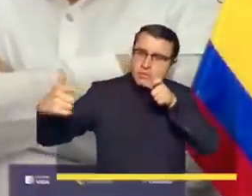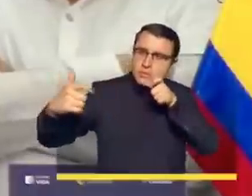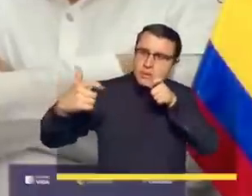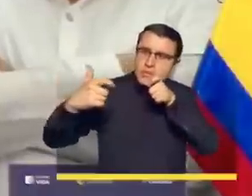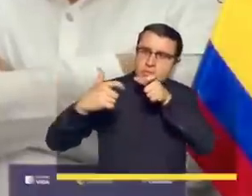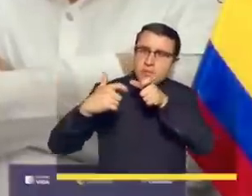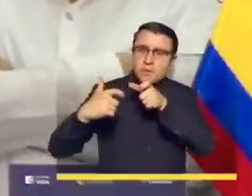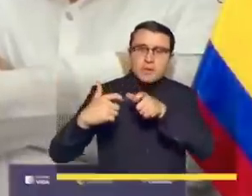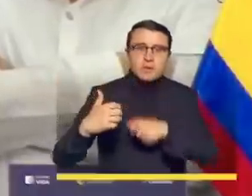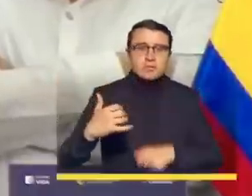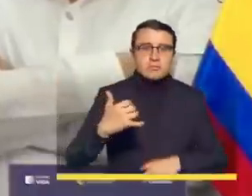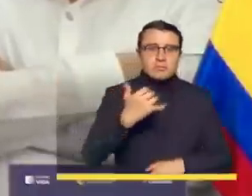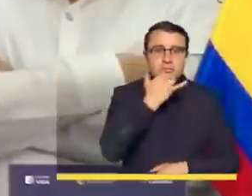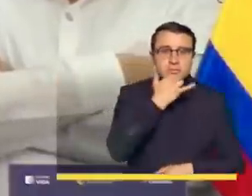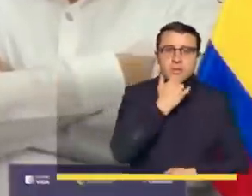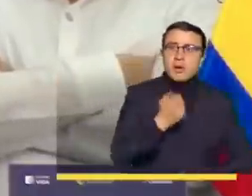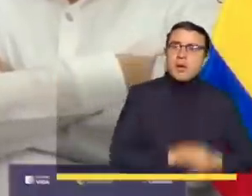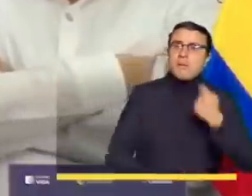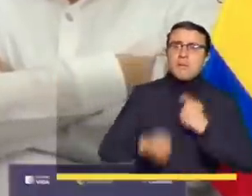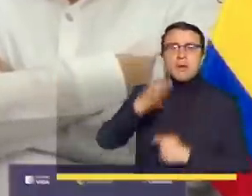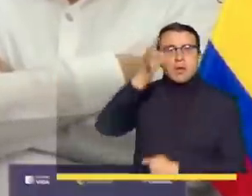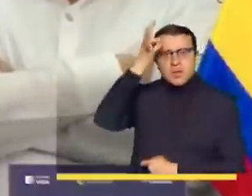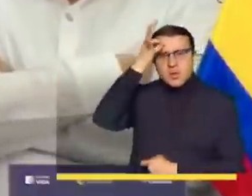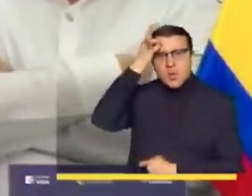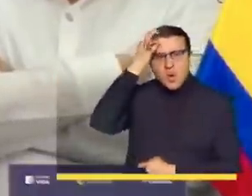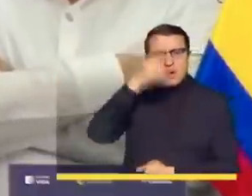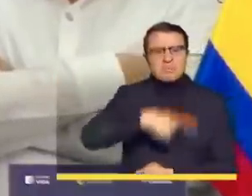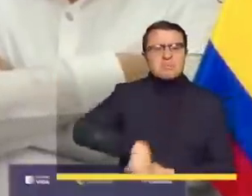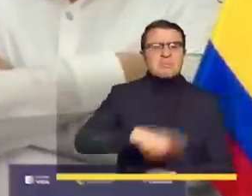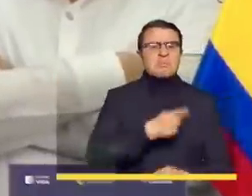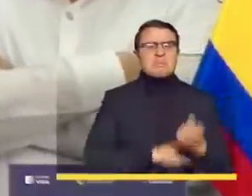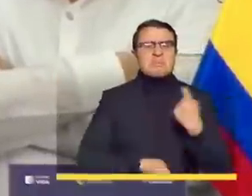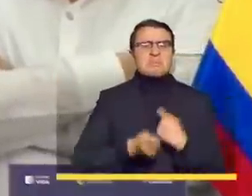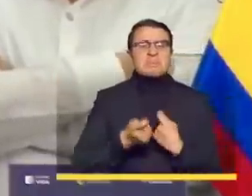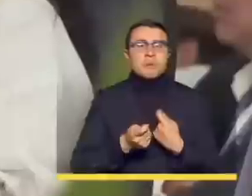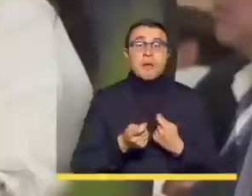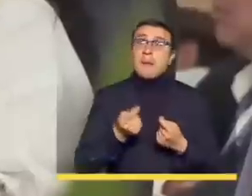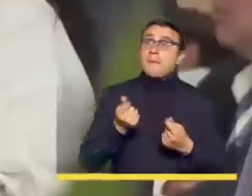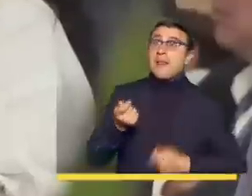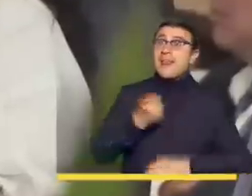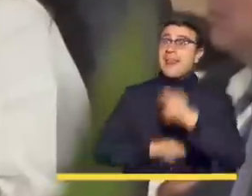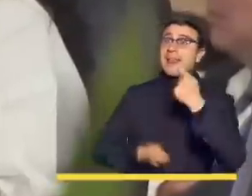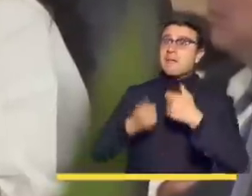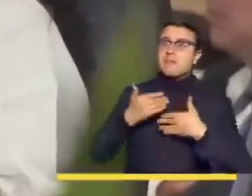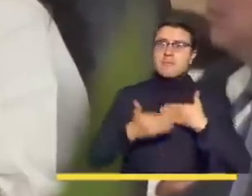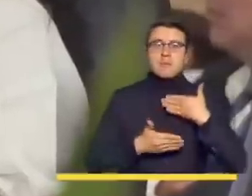¿qué sucedería en el mercado de las drogas? Se cae el precio.